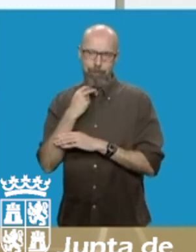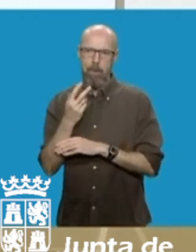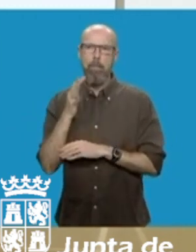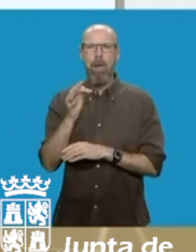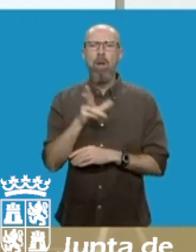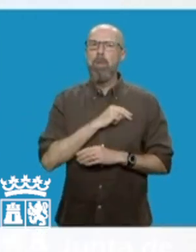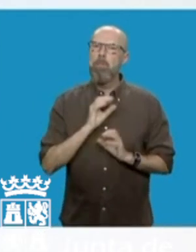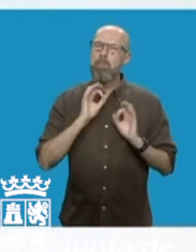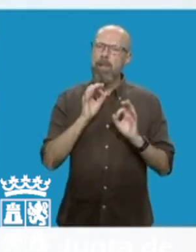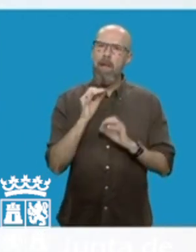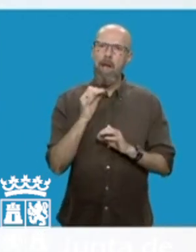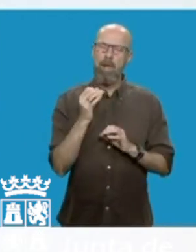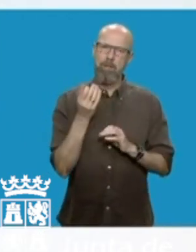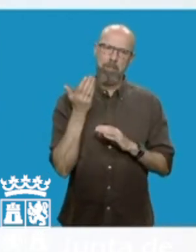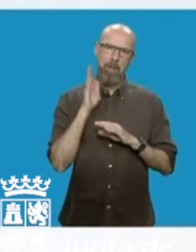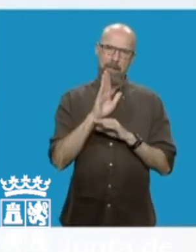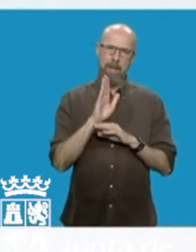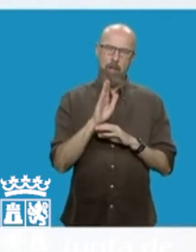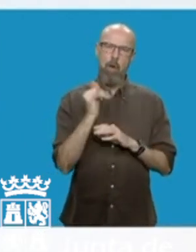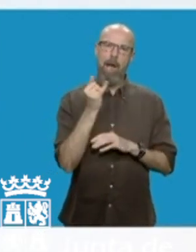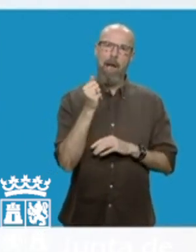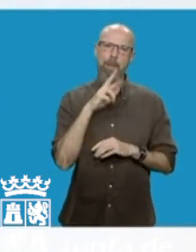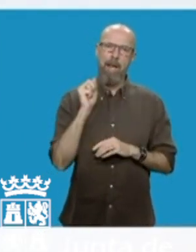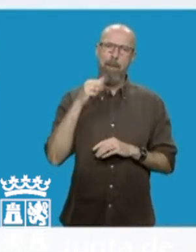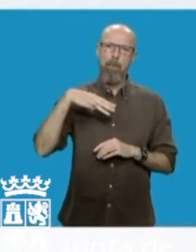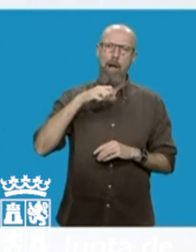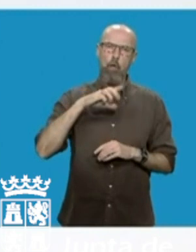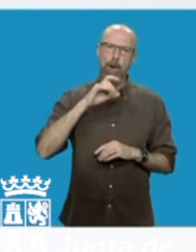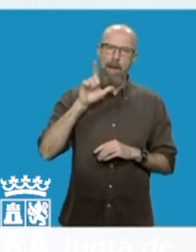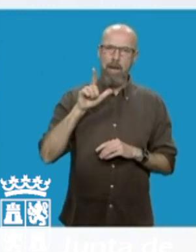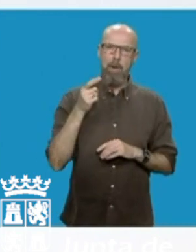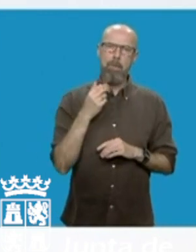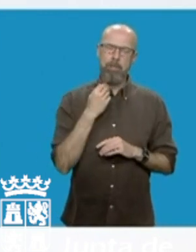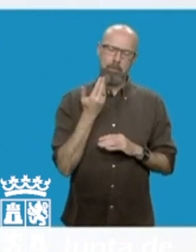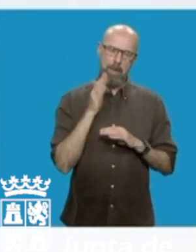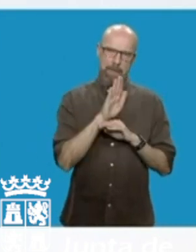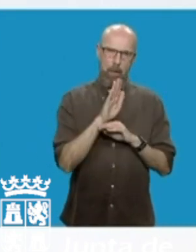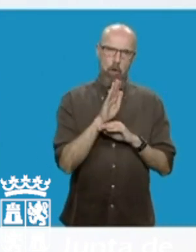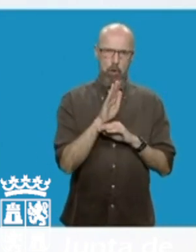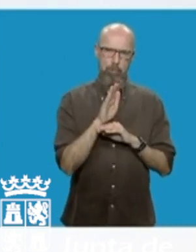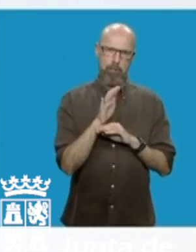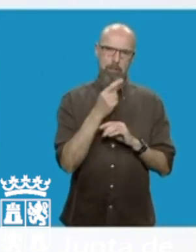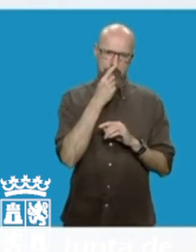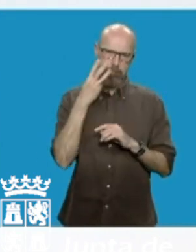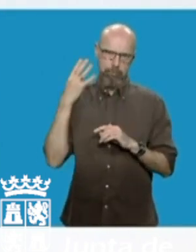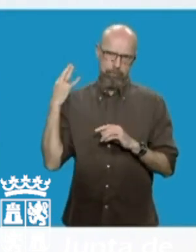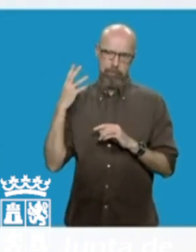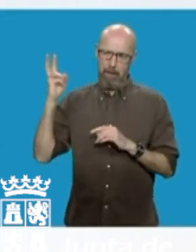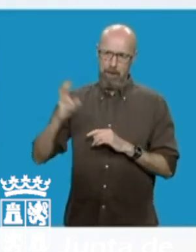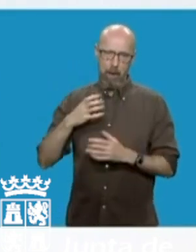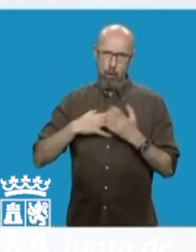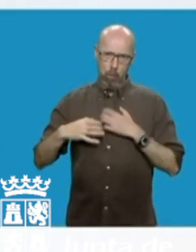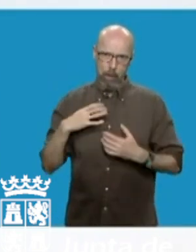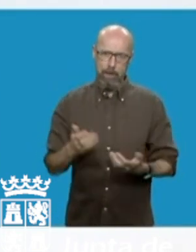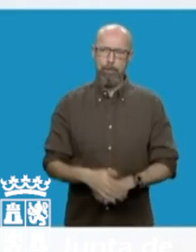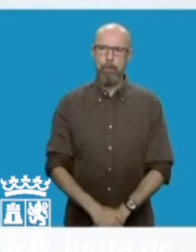Mardones, nuestro presentador también de las últimas temporadas, de las últimas ediciones, junto con Marina, que no ha podido acompañarnos en esta